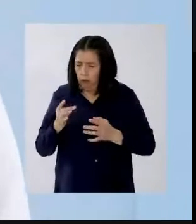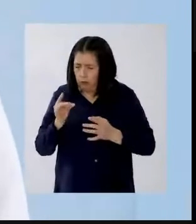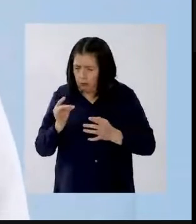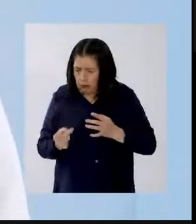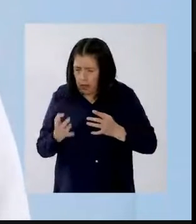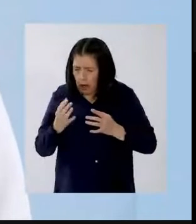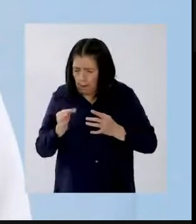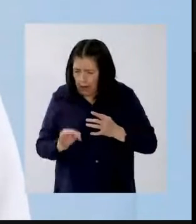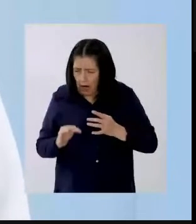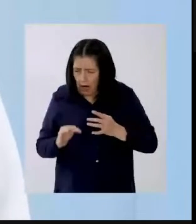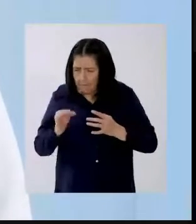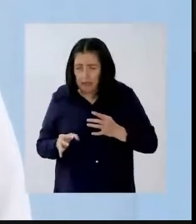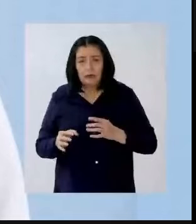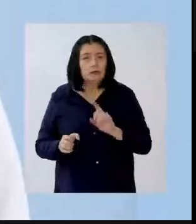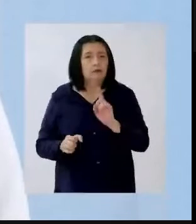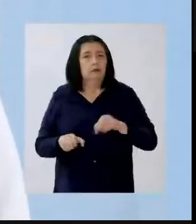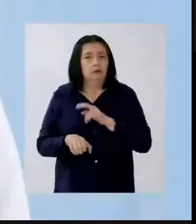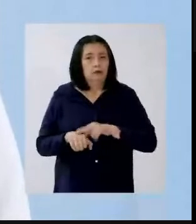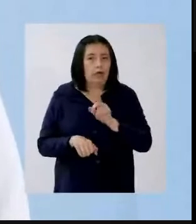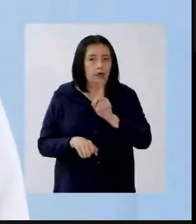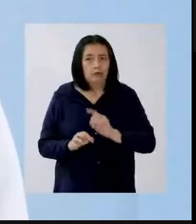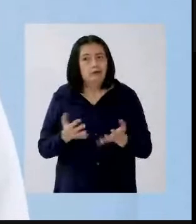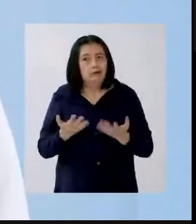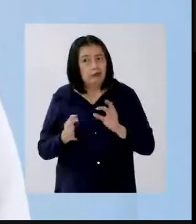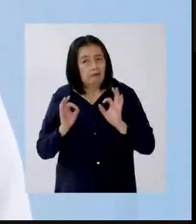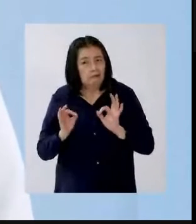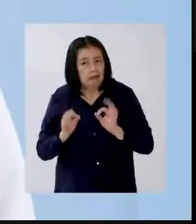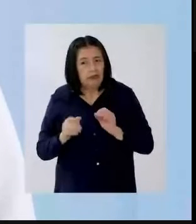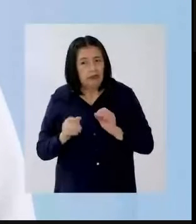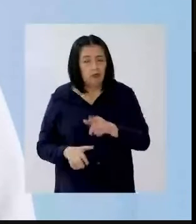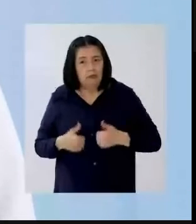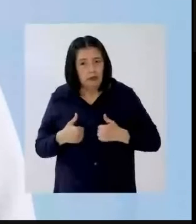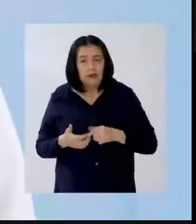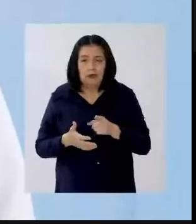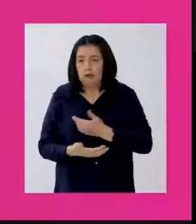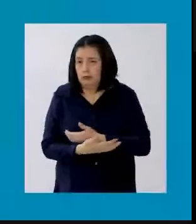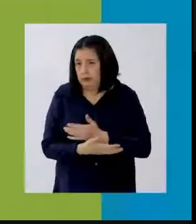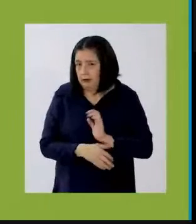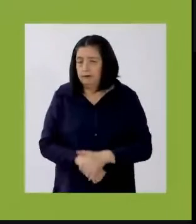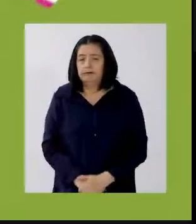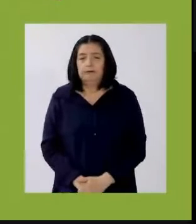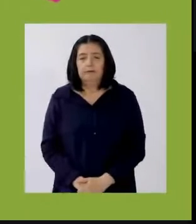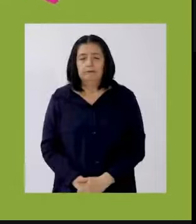gotitas, esto no es normal y puede poner en riesgo tu vida y la de tu bebé.